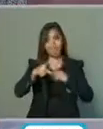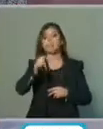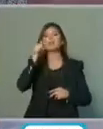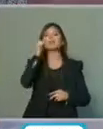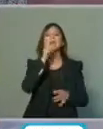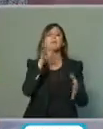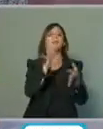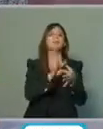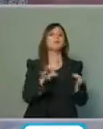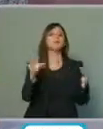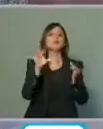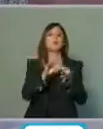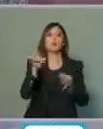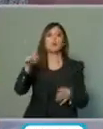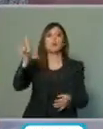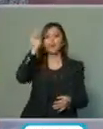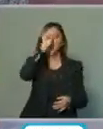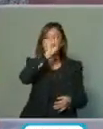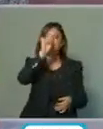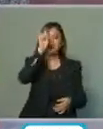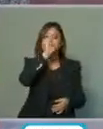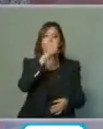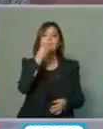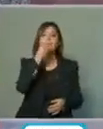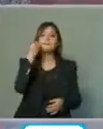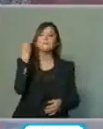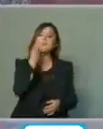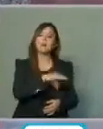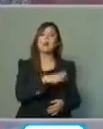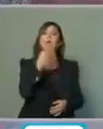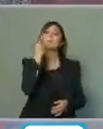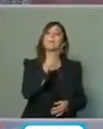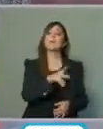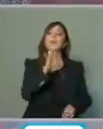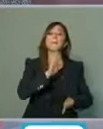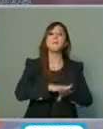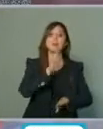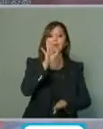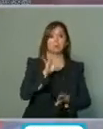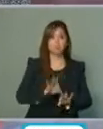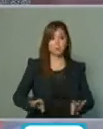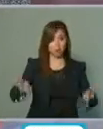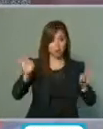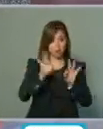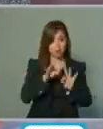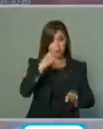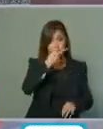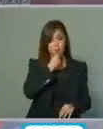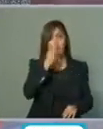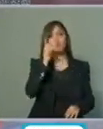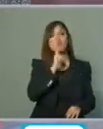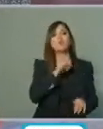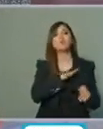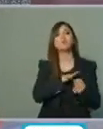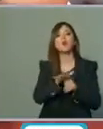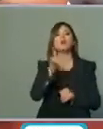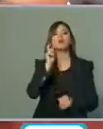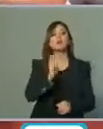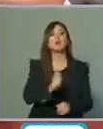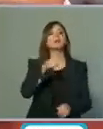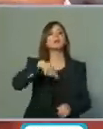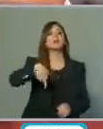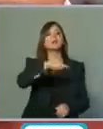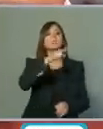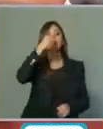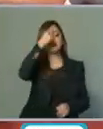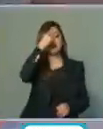nos das unos consejos muy buenos. Y en esta ocasión yo creo que sí, uno de los más importantes para hombres y mujeres que tiene que ver con las cejas.